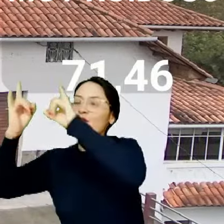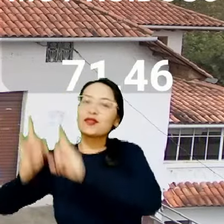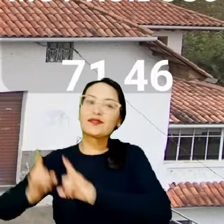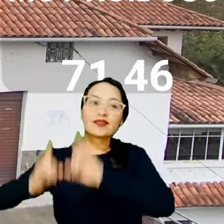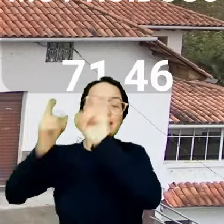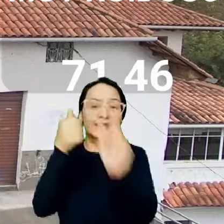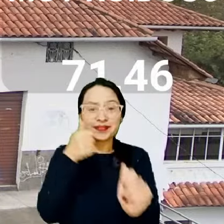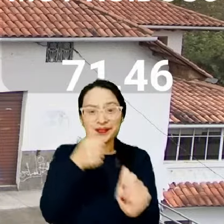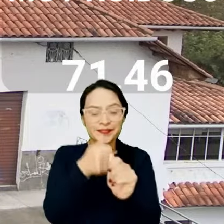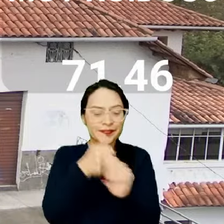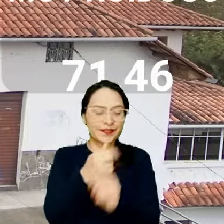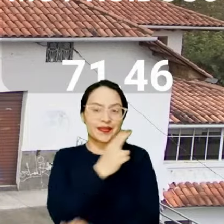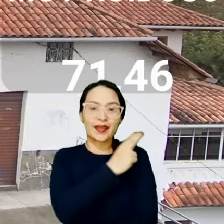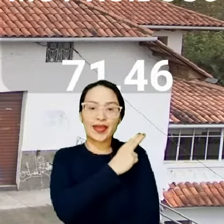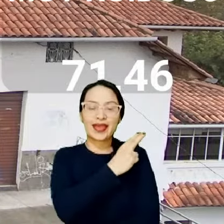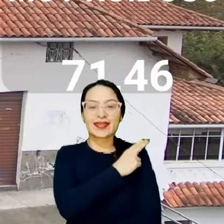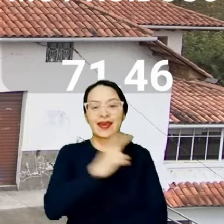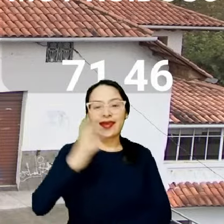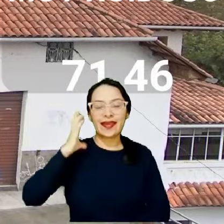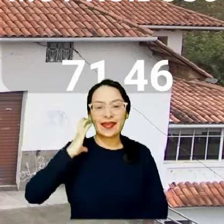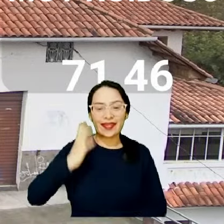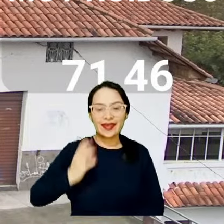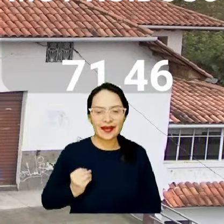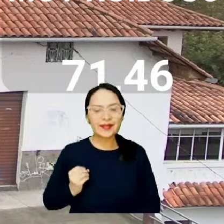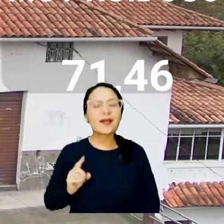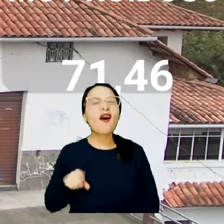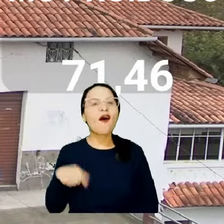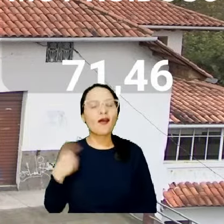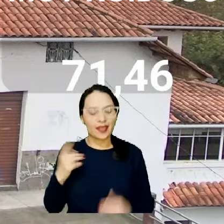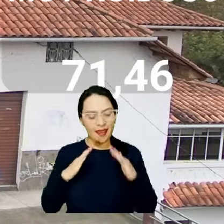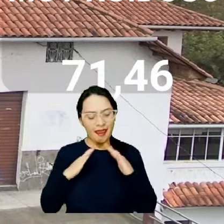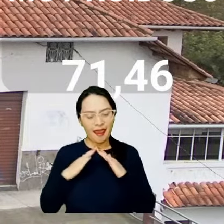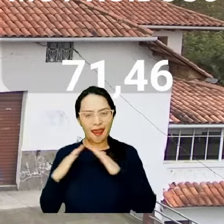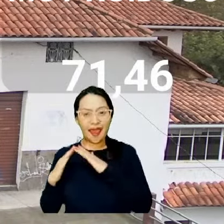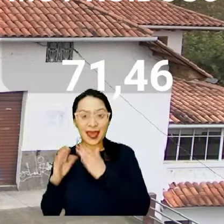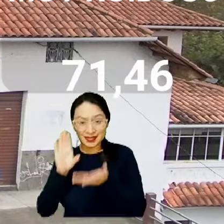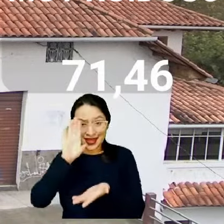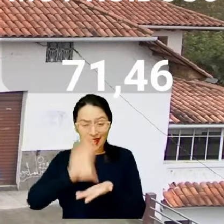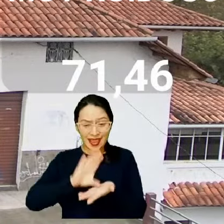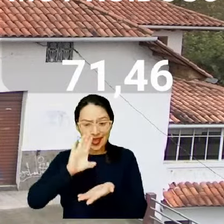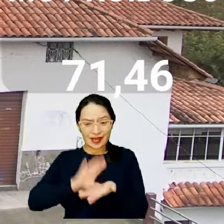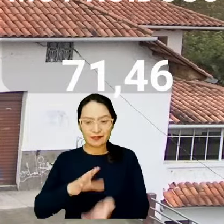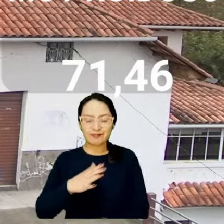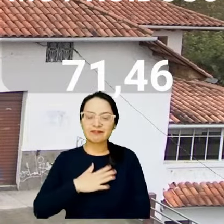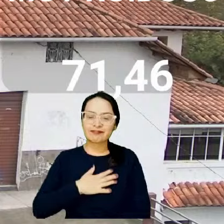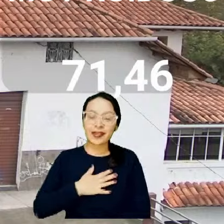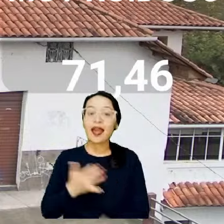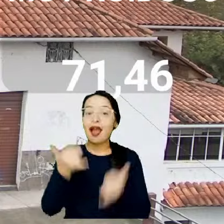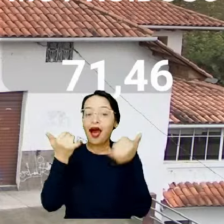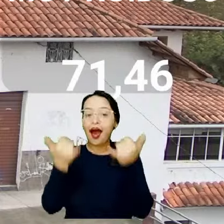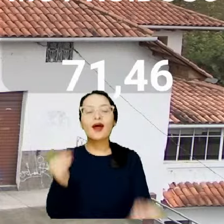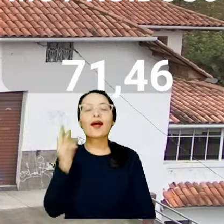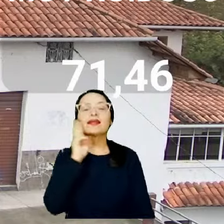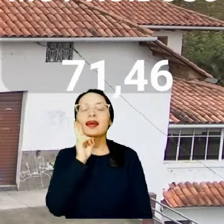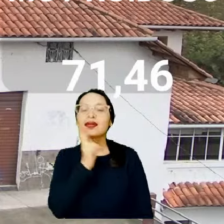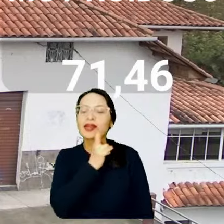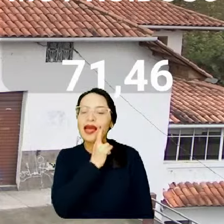Cuenca, algunas casas, por supuesto, patrimoniales, que también sirven ya de hoteles, de restaurantes y que de alguna manera